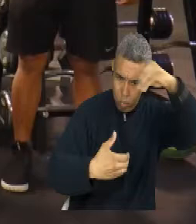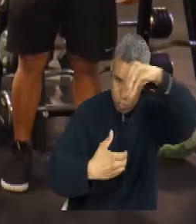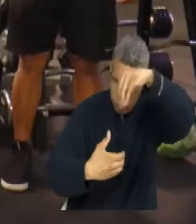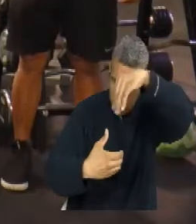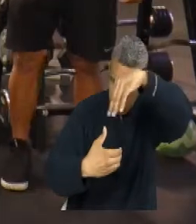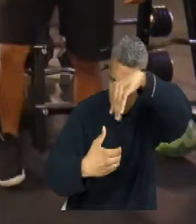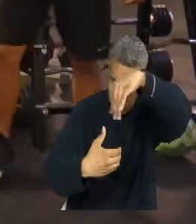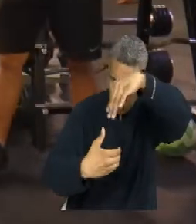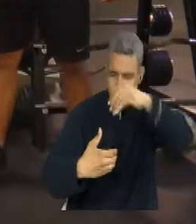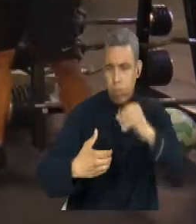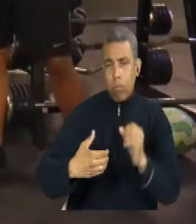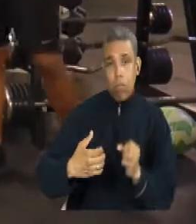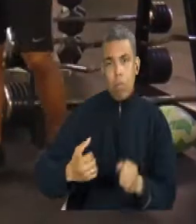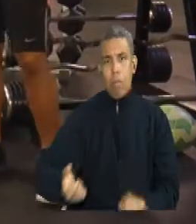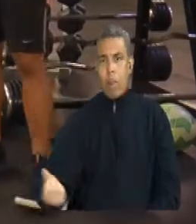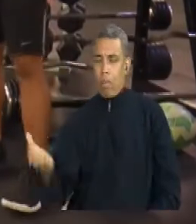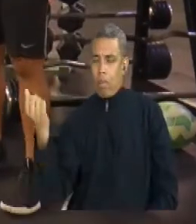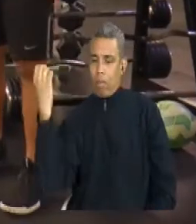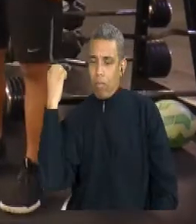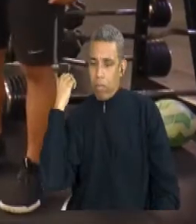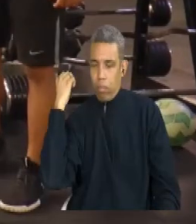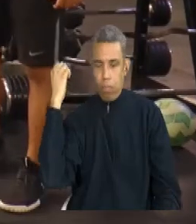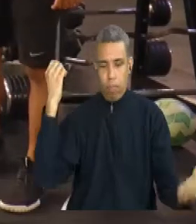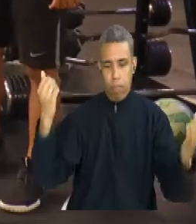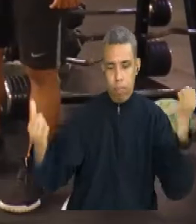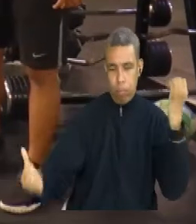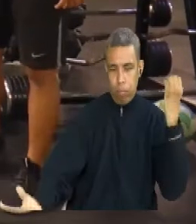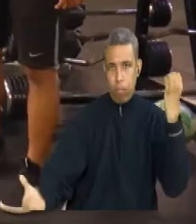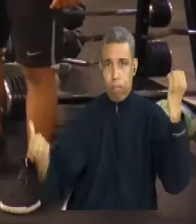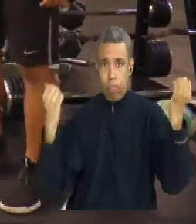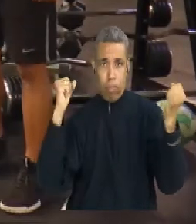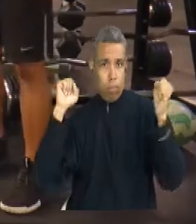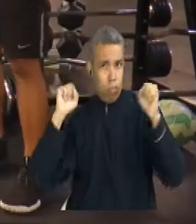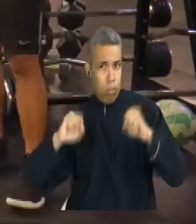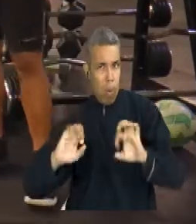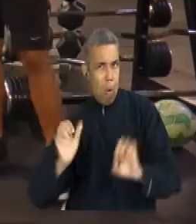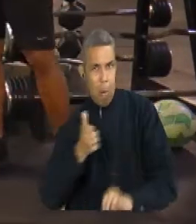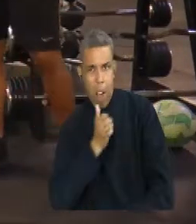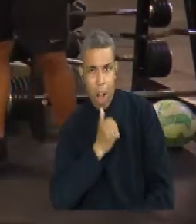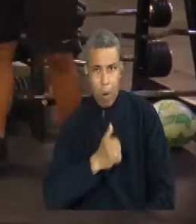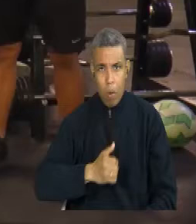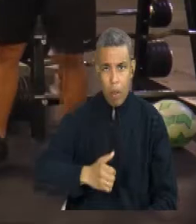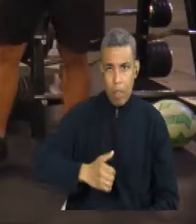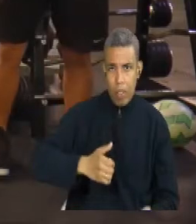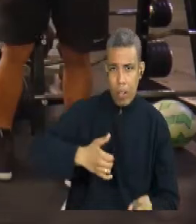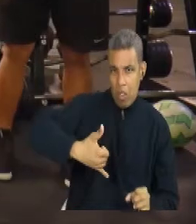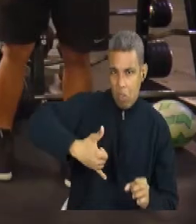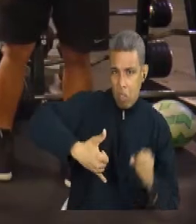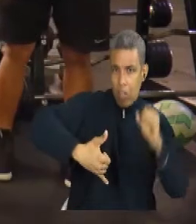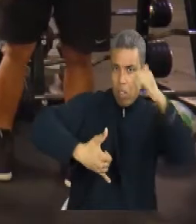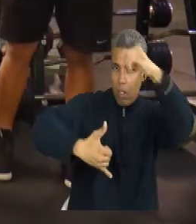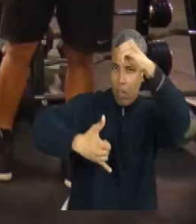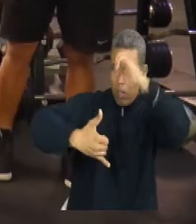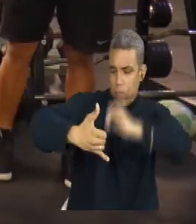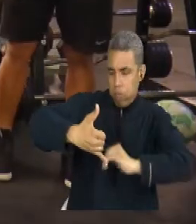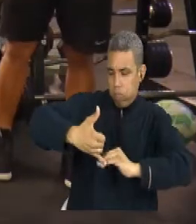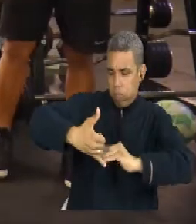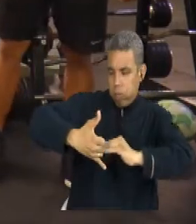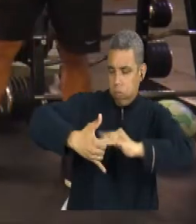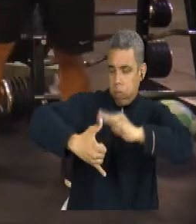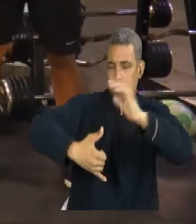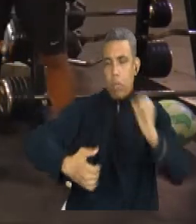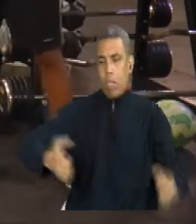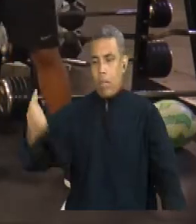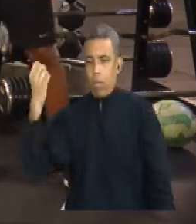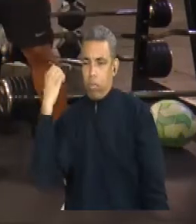buenas estocadas. Mira, ya pueden estar entre 10 repeticiones, 5 y 5. Saco la cola hacia atrás, la espalda derecha. Muy